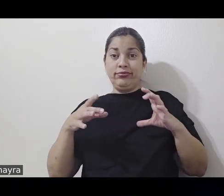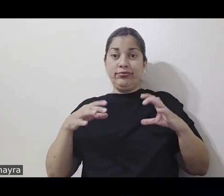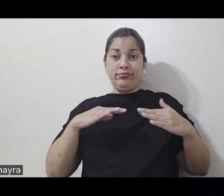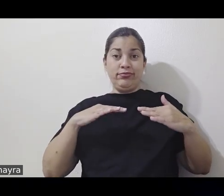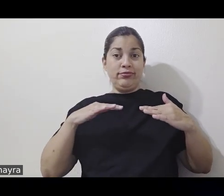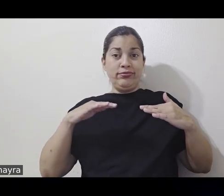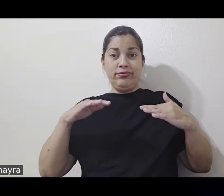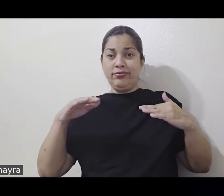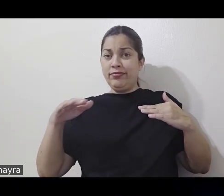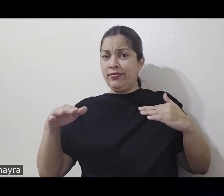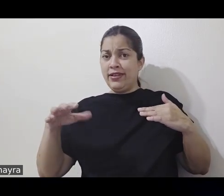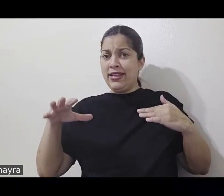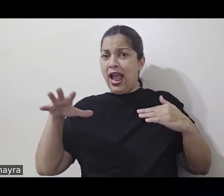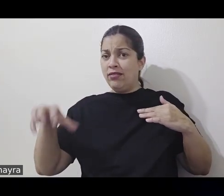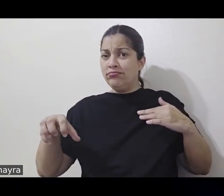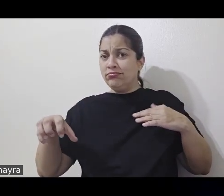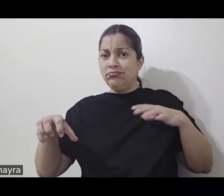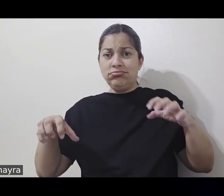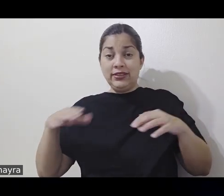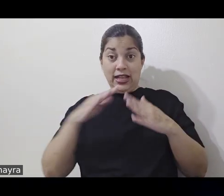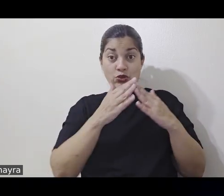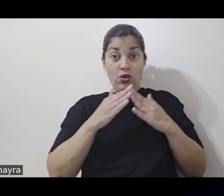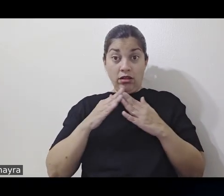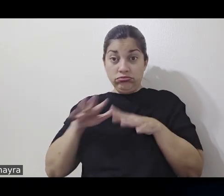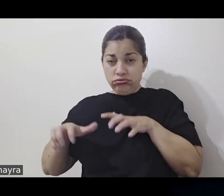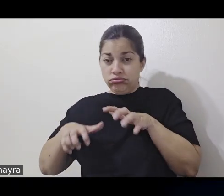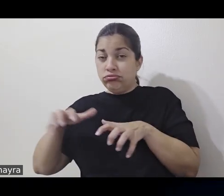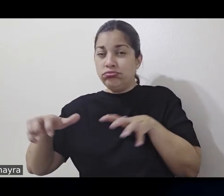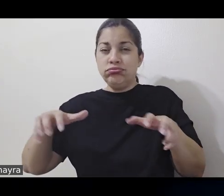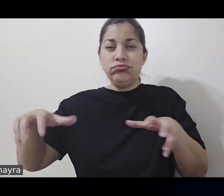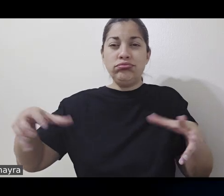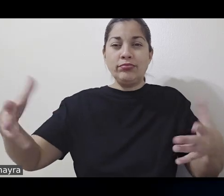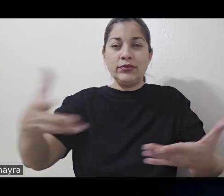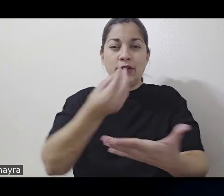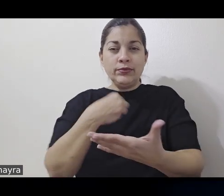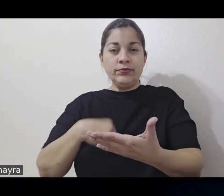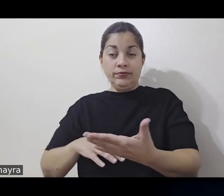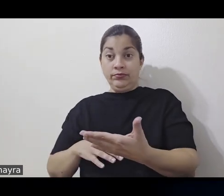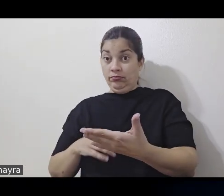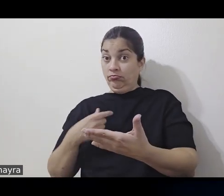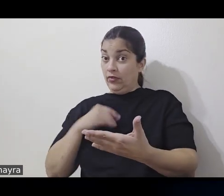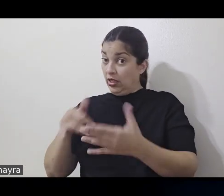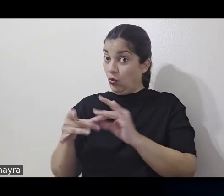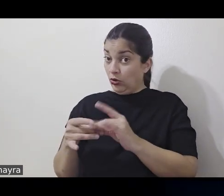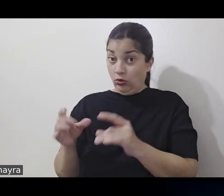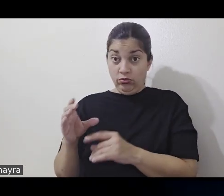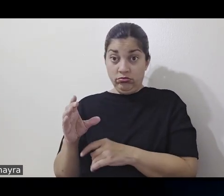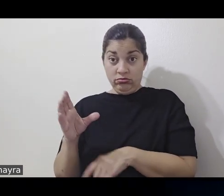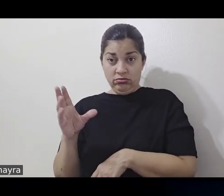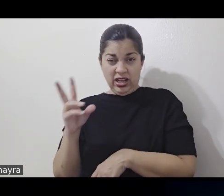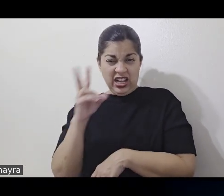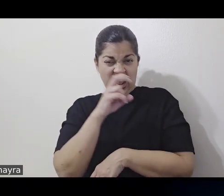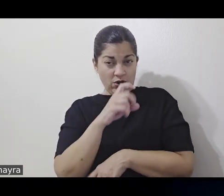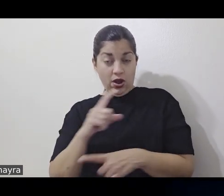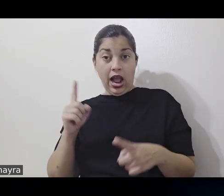a comerse toda la ciudad. Y ese fue el cuento. Yo dije, voy a ir encreciendo, desde lo raro hasta lo súper